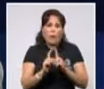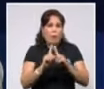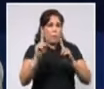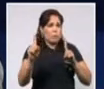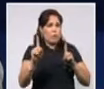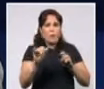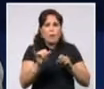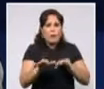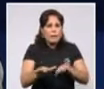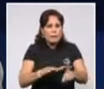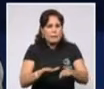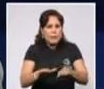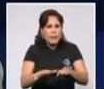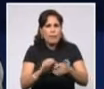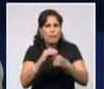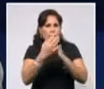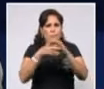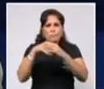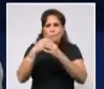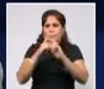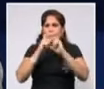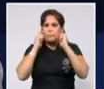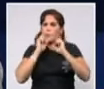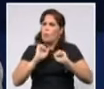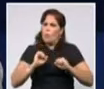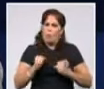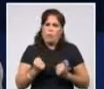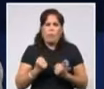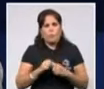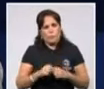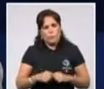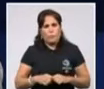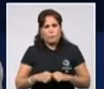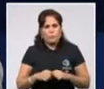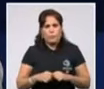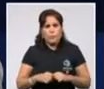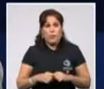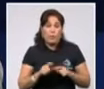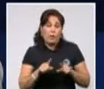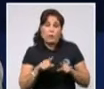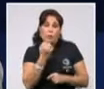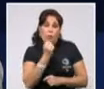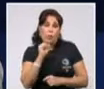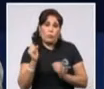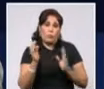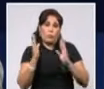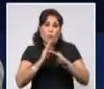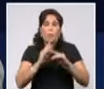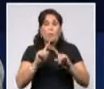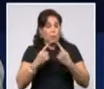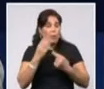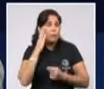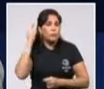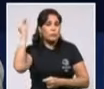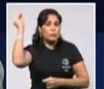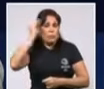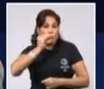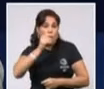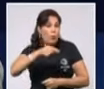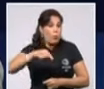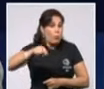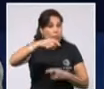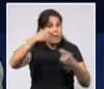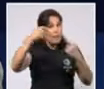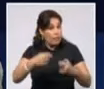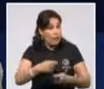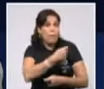no atacamos directamente cuando se ven alguna de las violaciones. Pero no tengo duda de que como